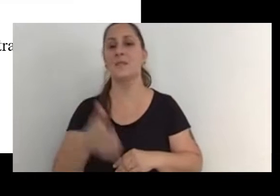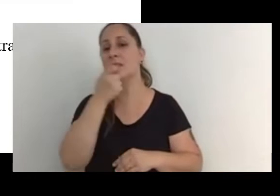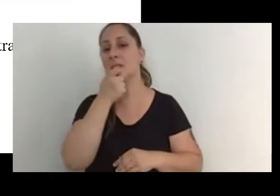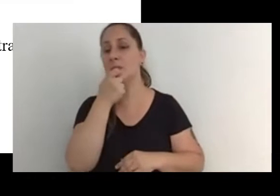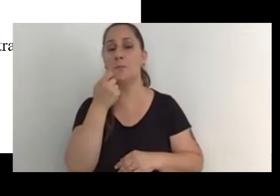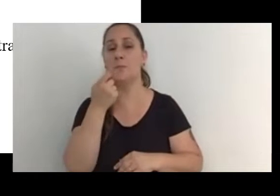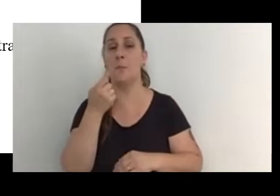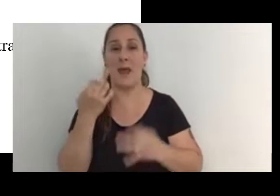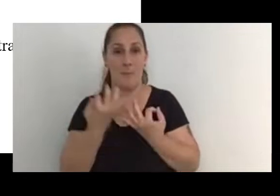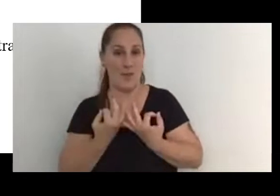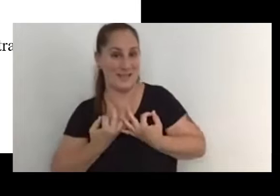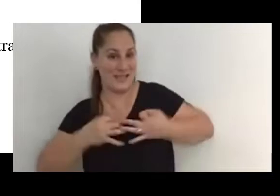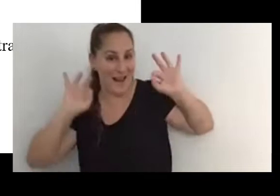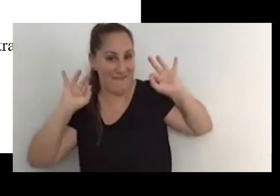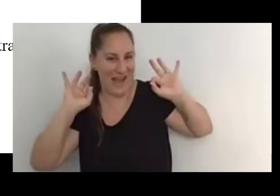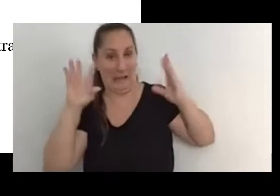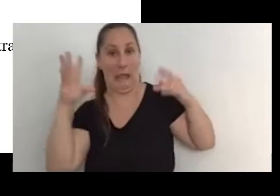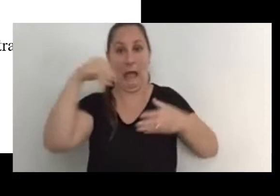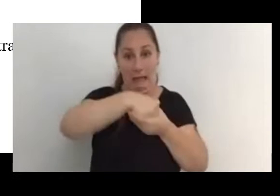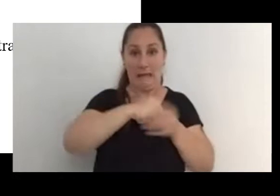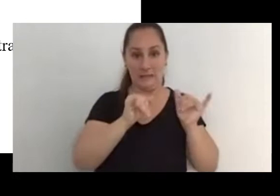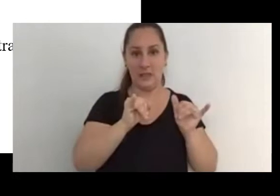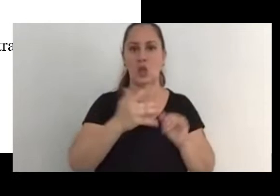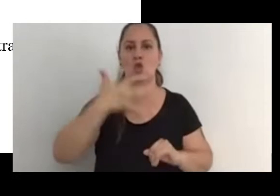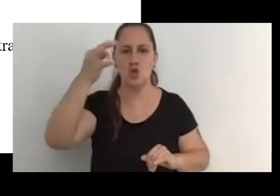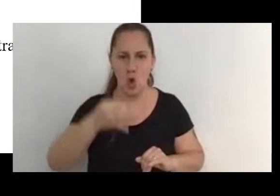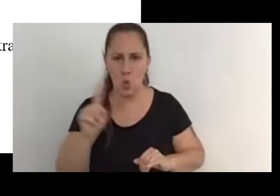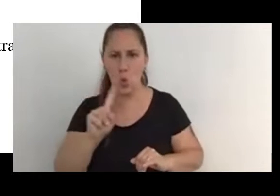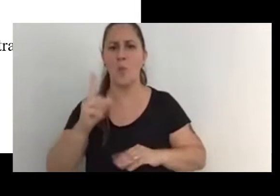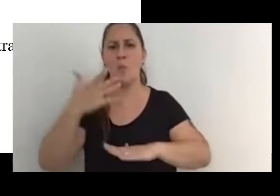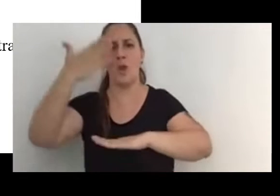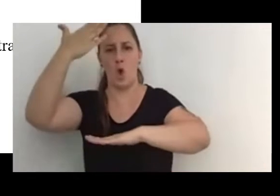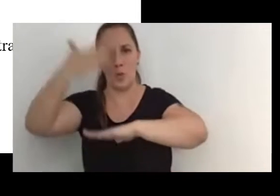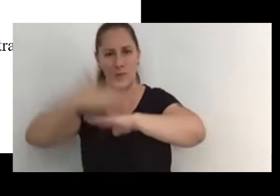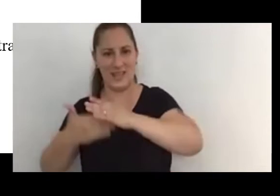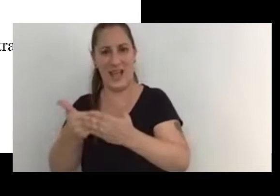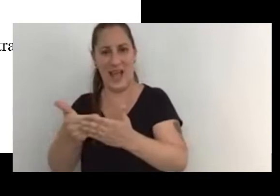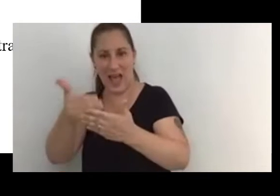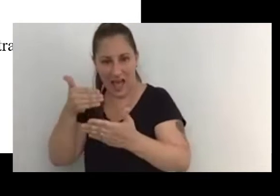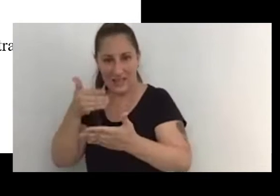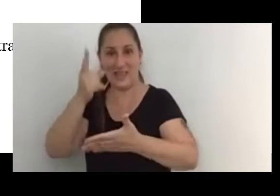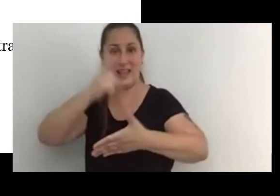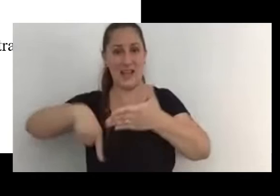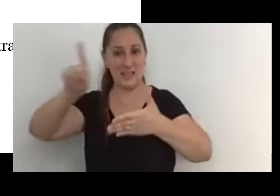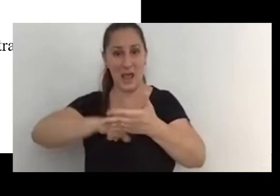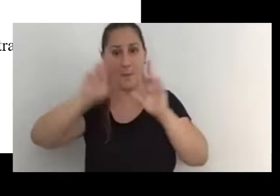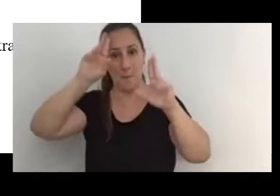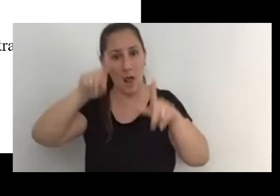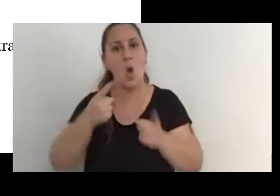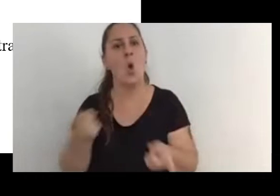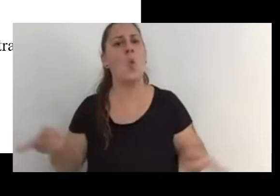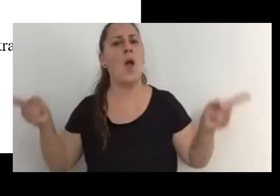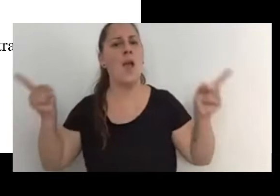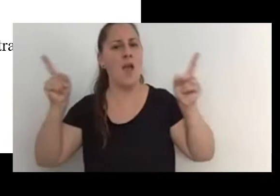para liberarse y no cumple o se le caduca antes la obligación de cancelar el plan, renace y